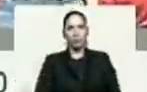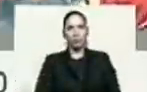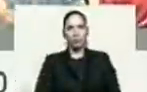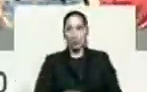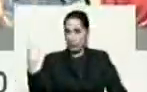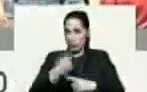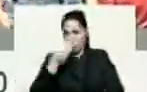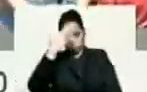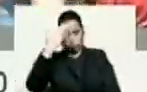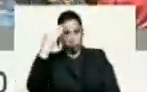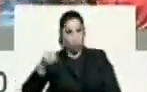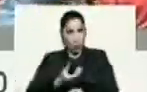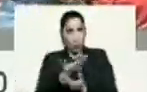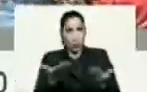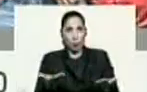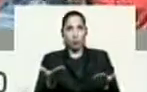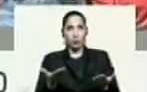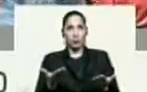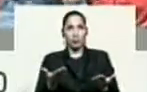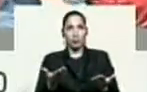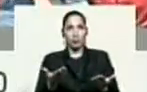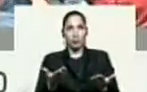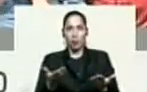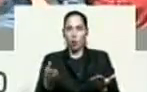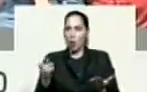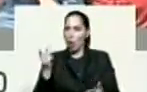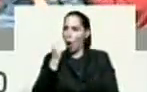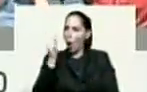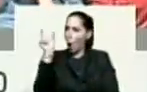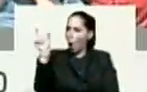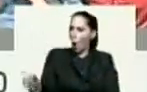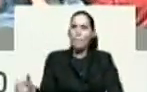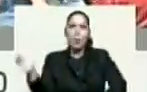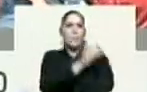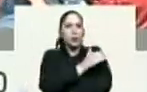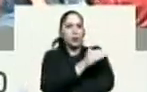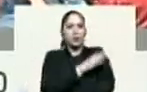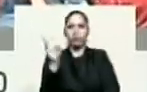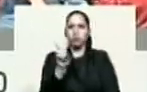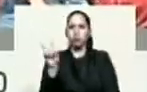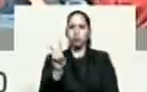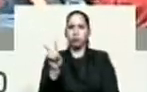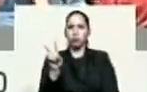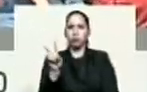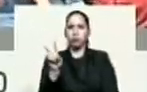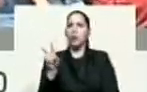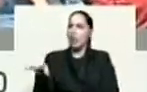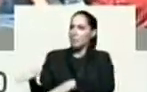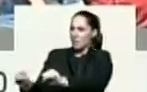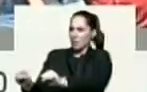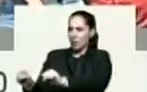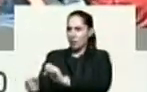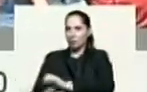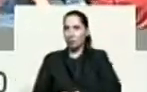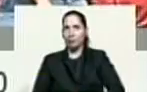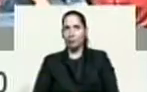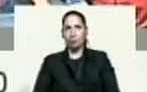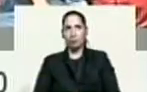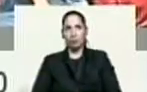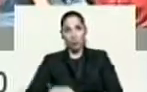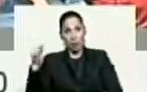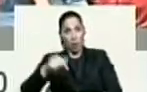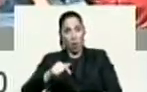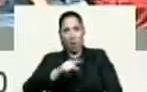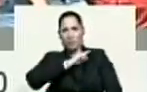Deberían saberlo a estas alturas los señores de la derecha venezolana, los señores del imperialismo, que hoy han